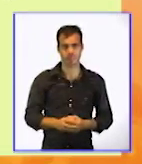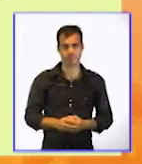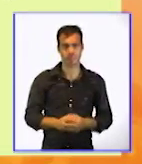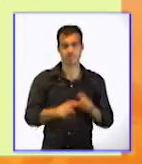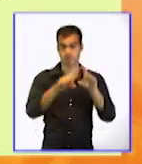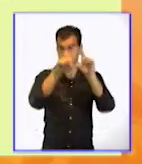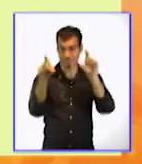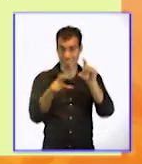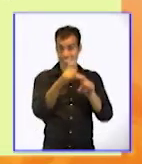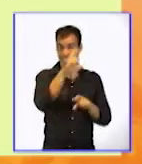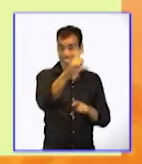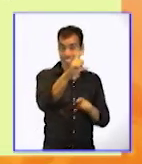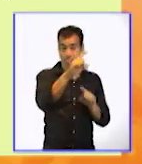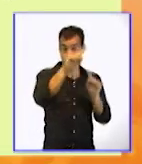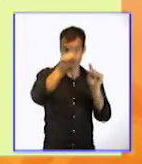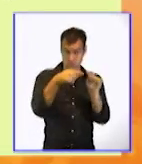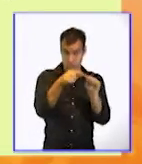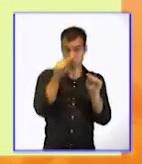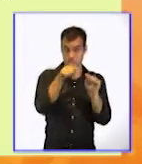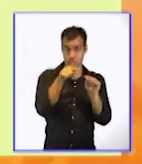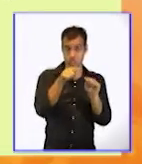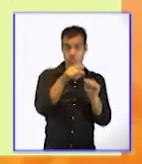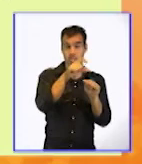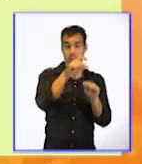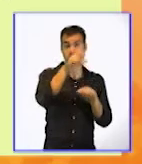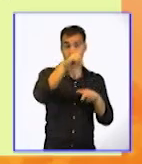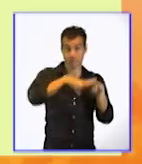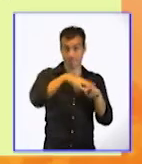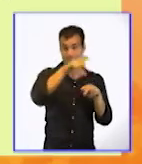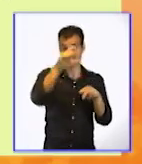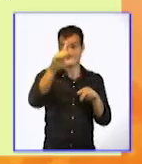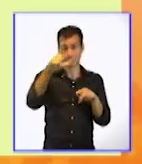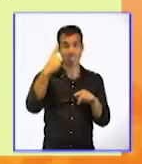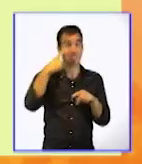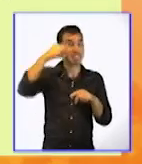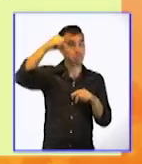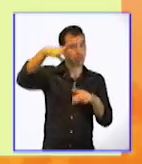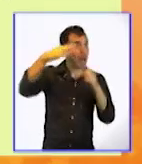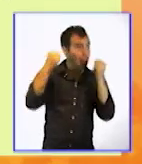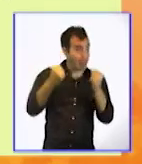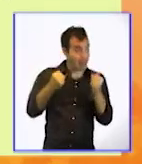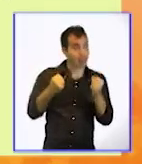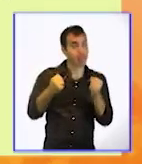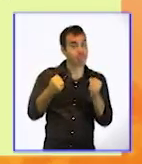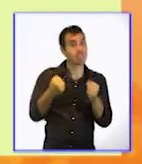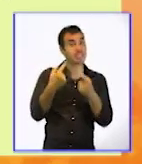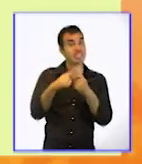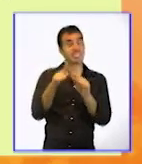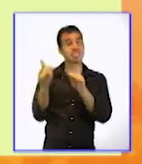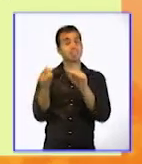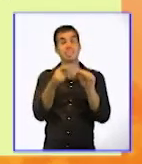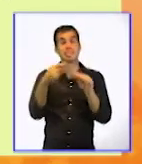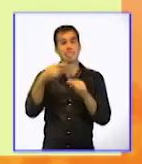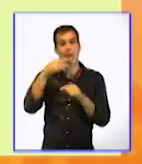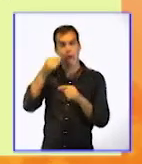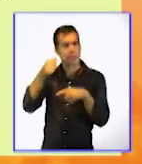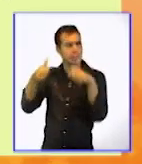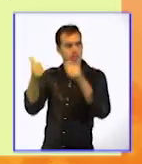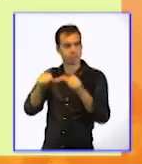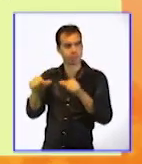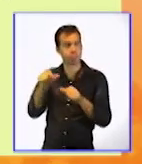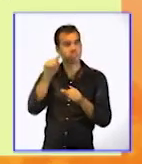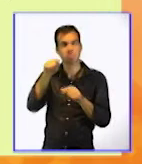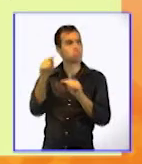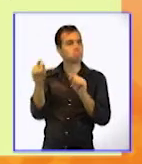AC negativo es acuoso. El inciso C, el cloruro de hidrógeno, ilumina con intensidad la lámpara de